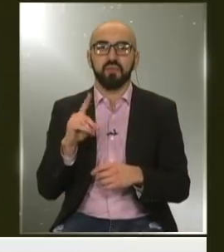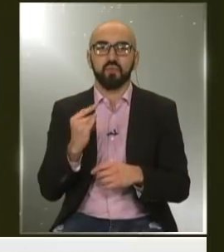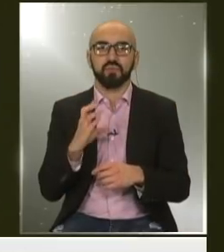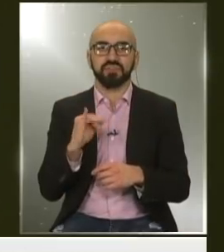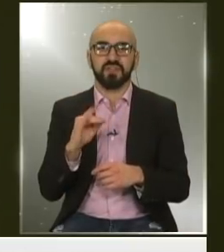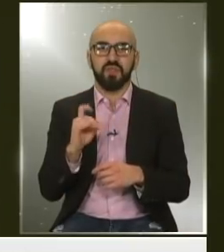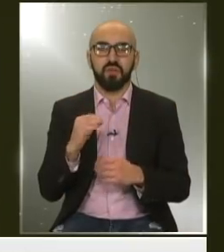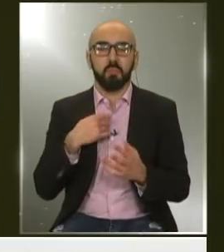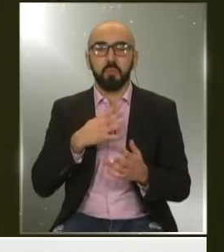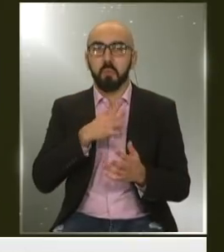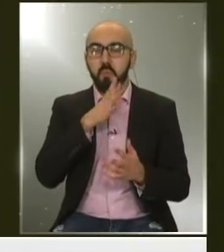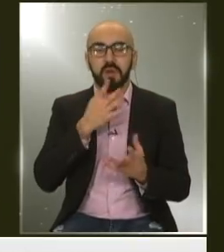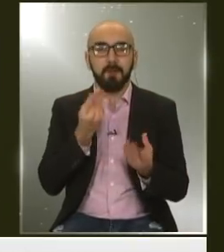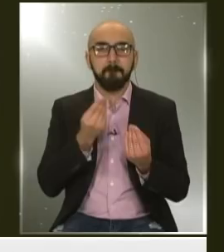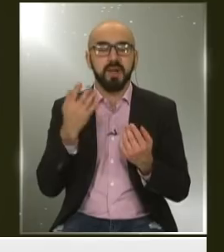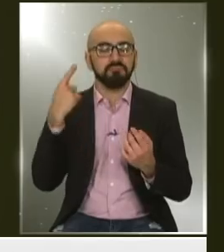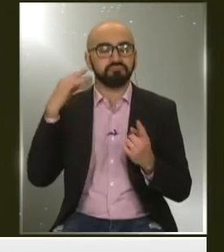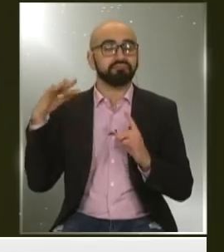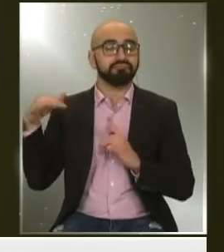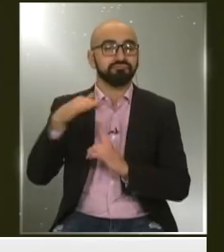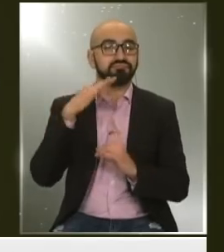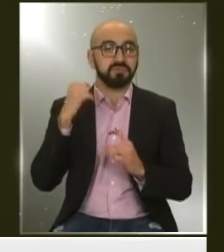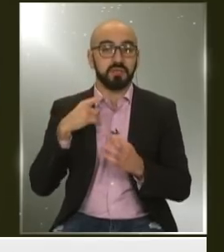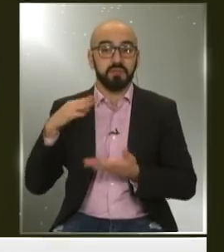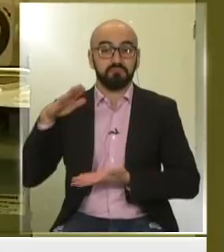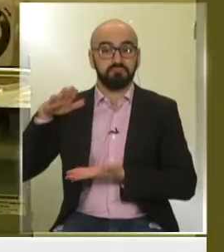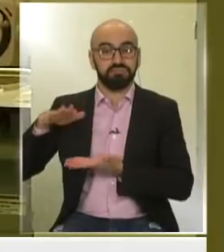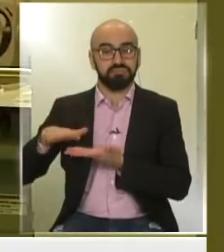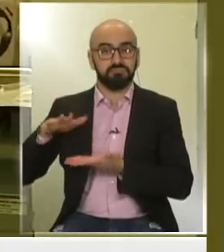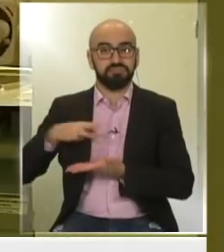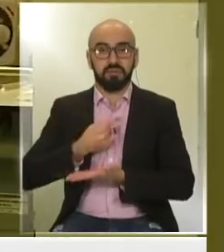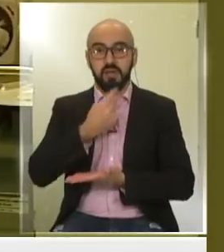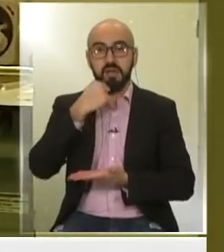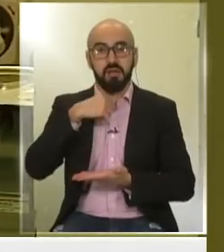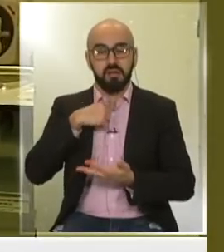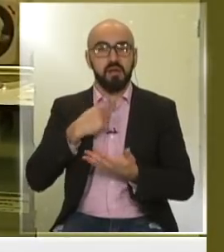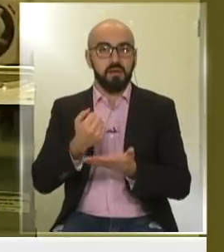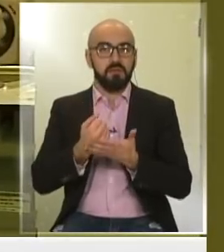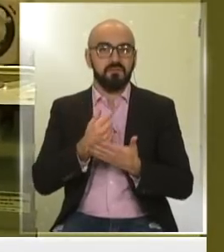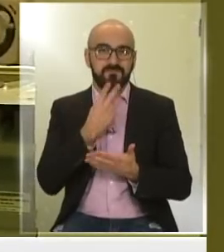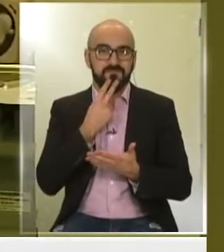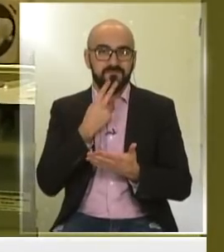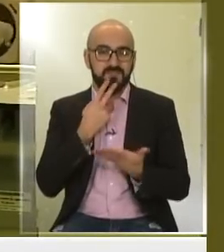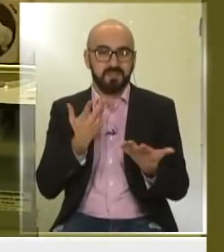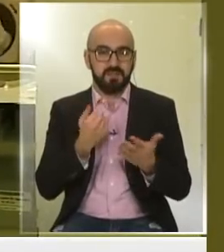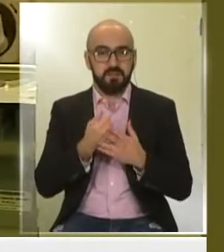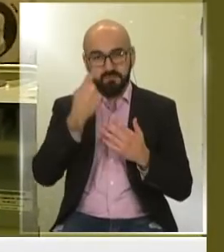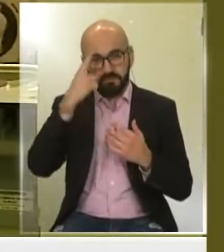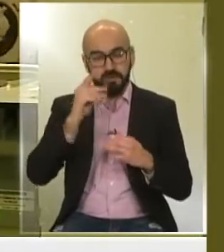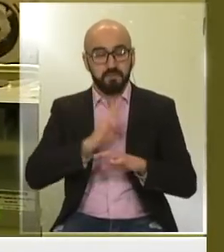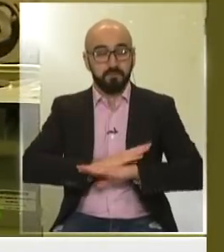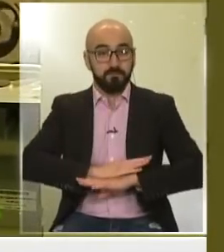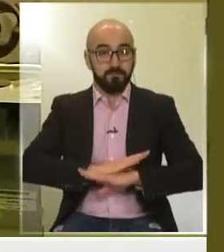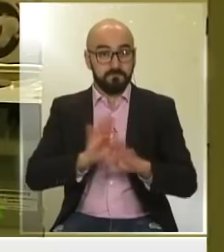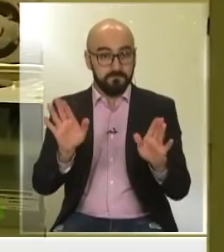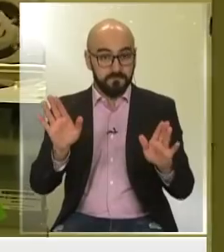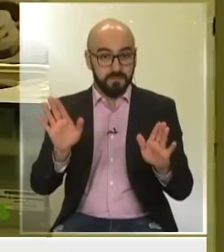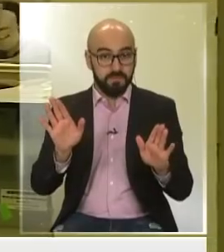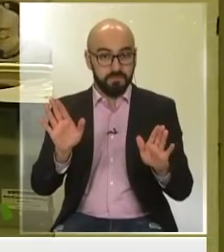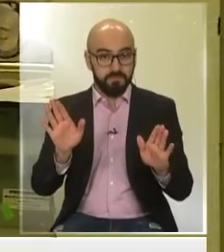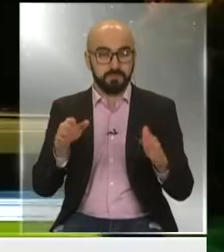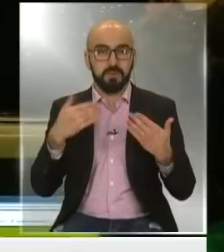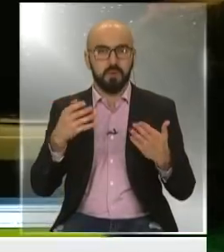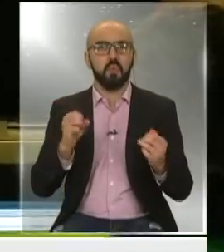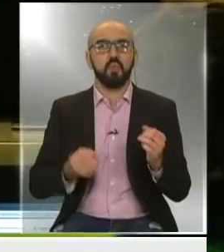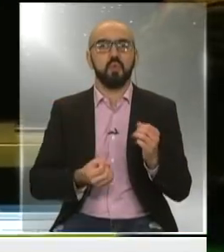alrededor. El ventilador los mantiene con vida, pero una vez que logran salir de la urgencia y ser desconectados, deben enfrentar una